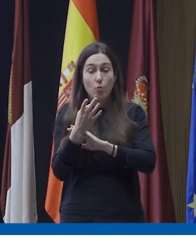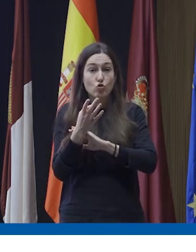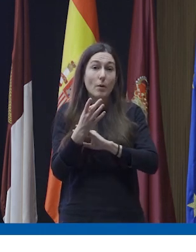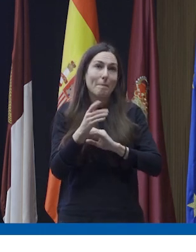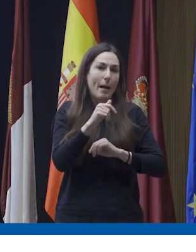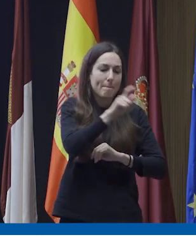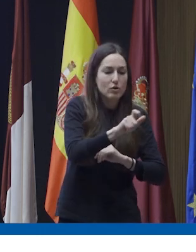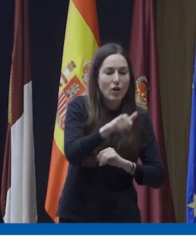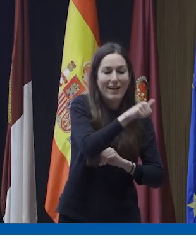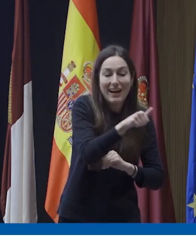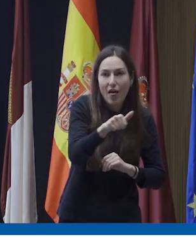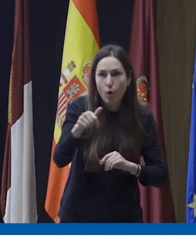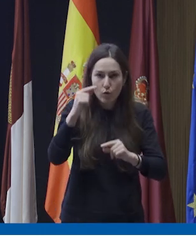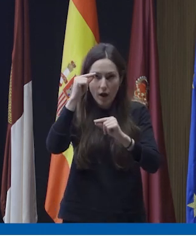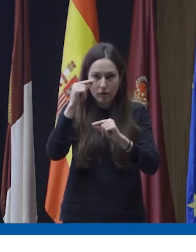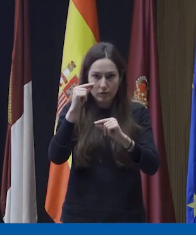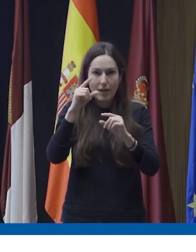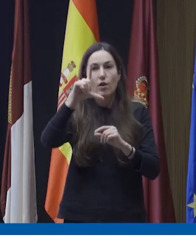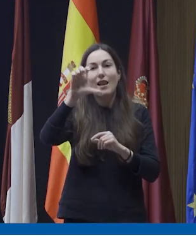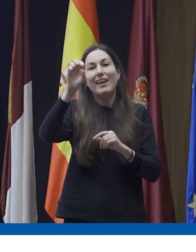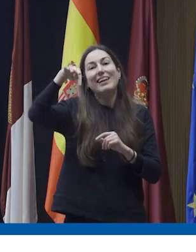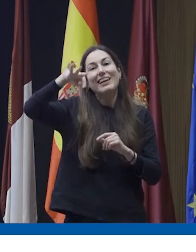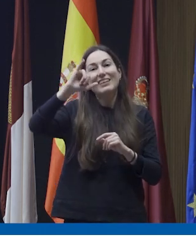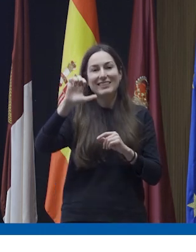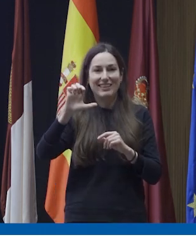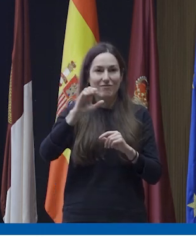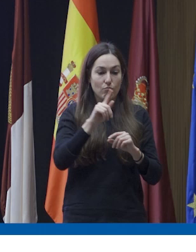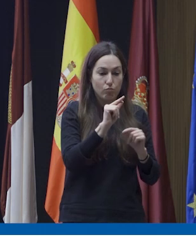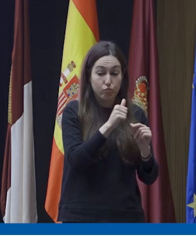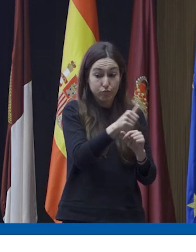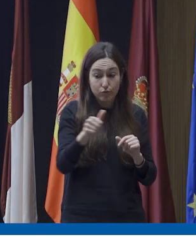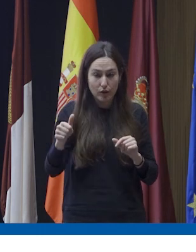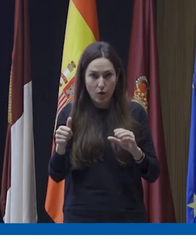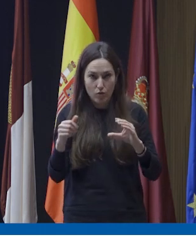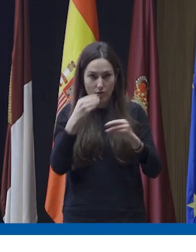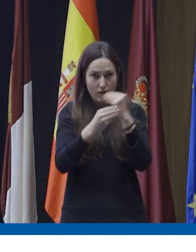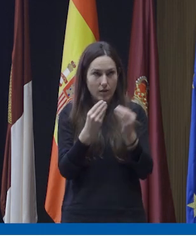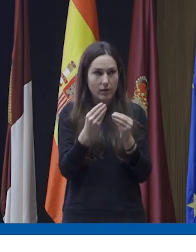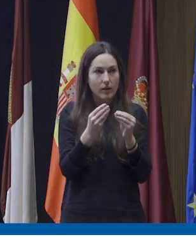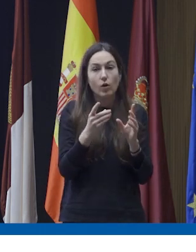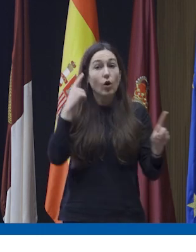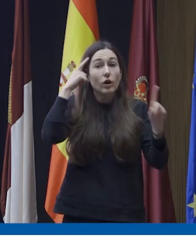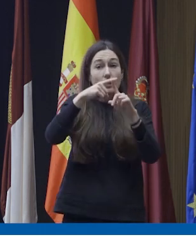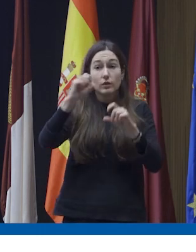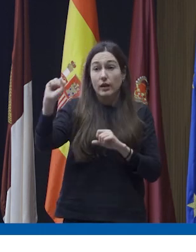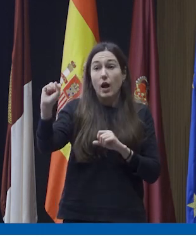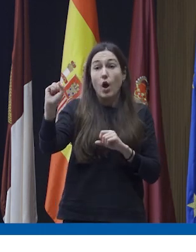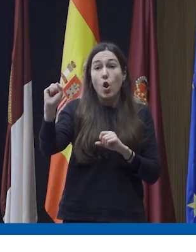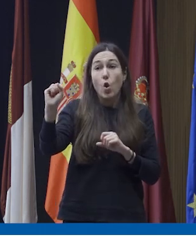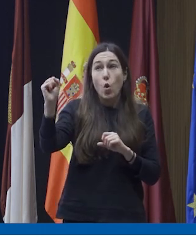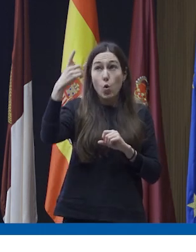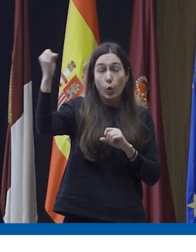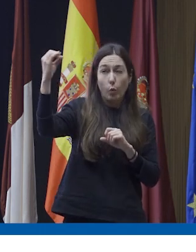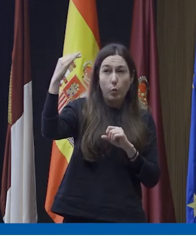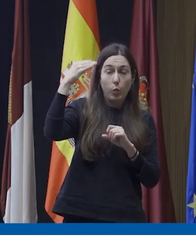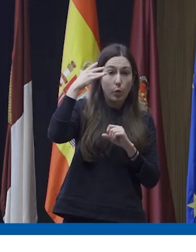cada paciente, y de esta manera se consigue que la luz entrante pues consiga enfocar, como ya hemos dicho, exactamente en la retina